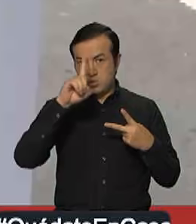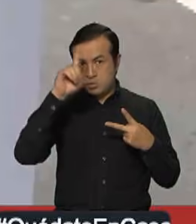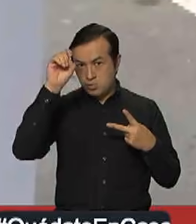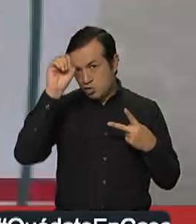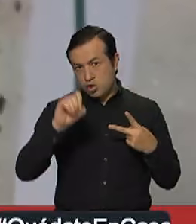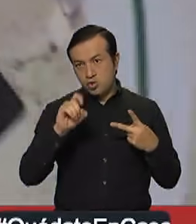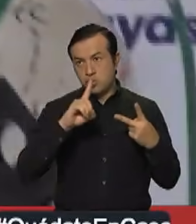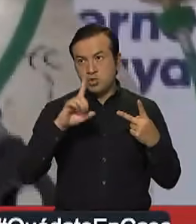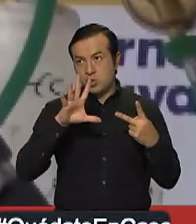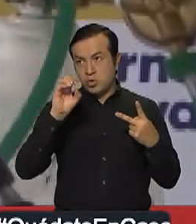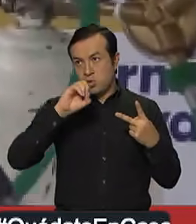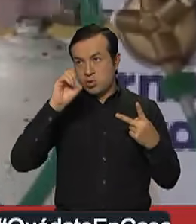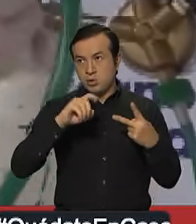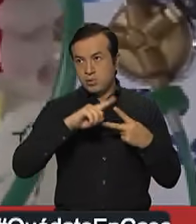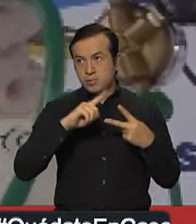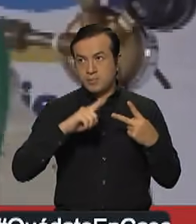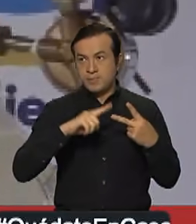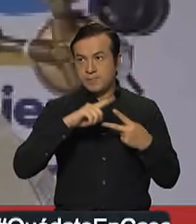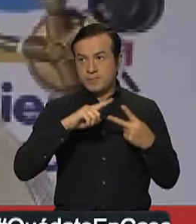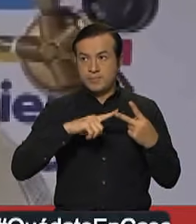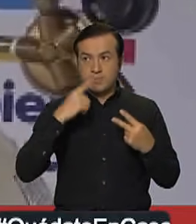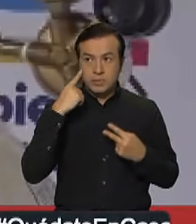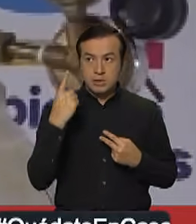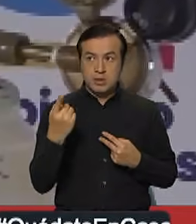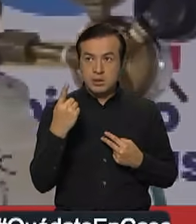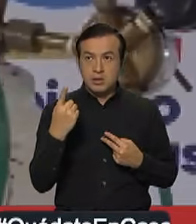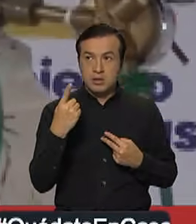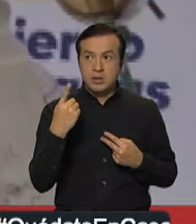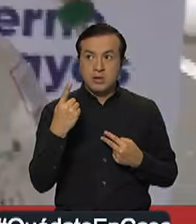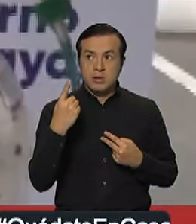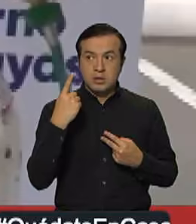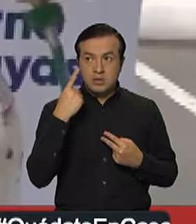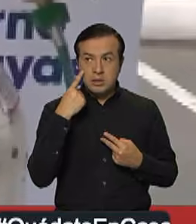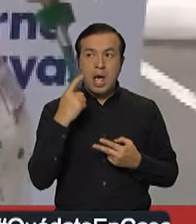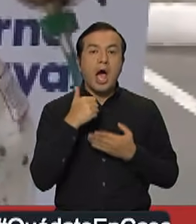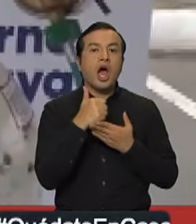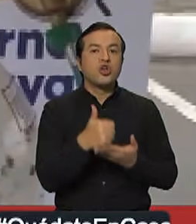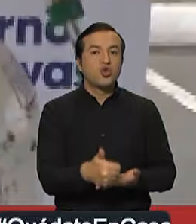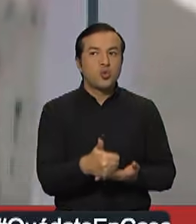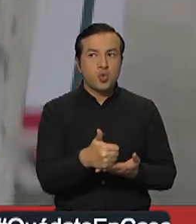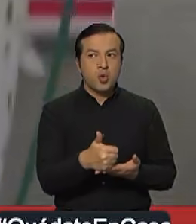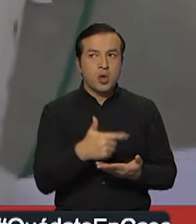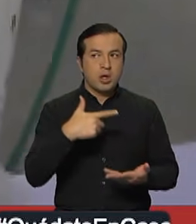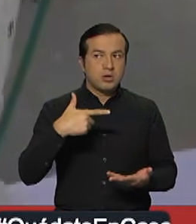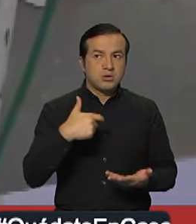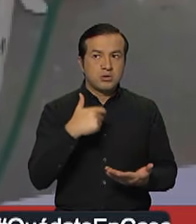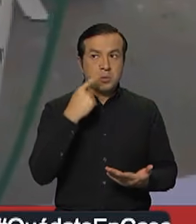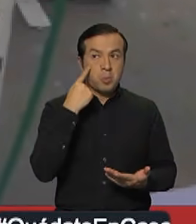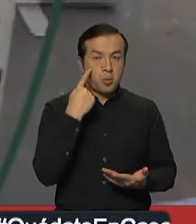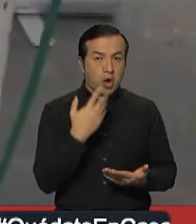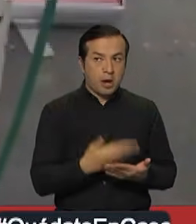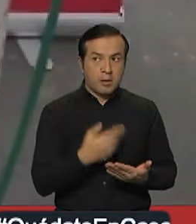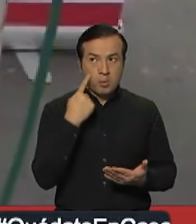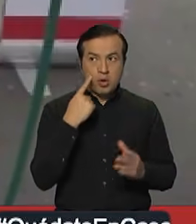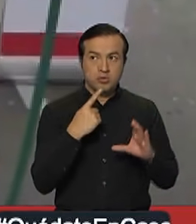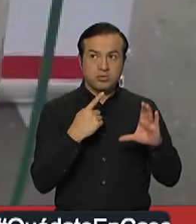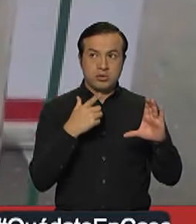oxígeno. Este es un ventilador de transporte. Este es un pulmón de prueba.